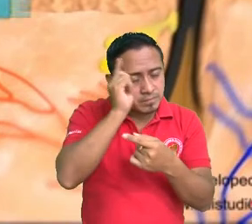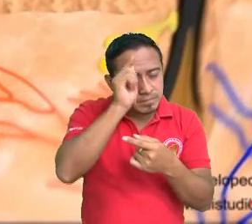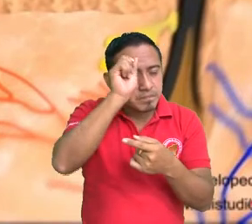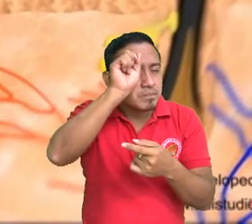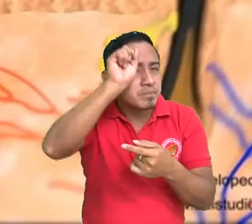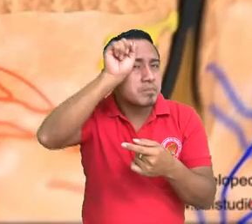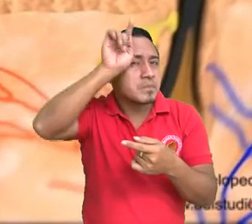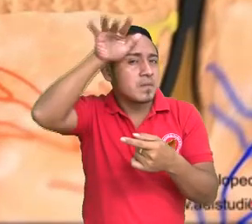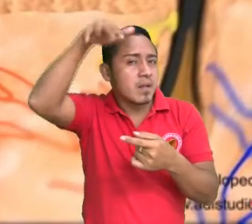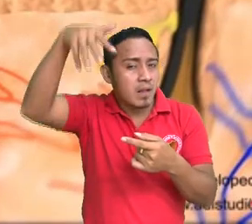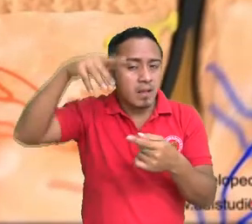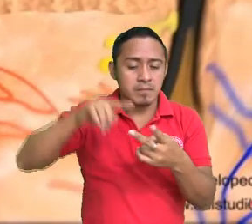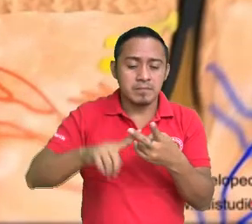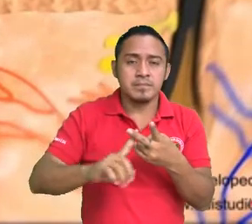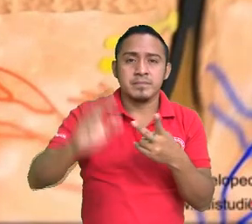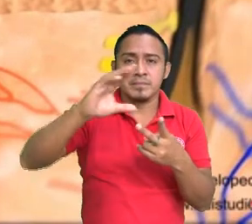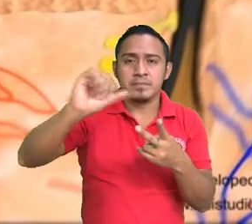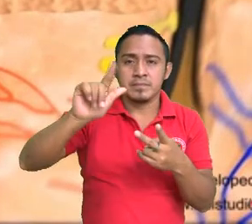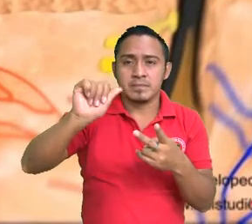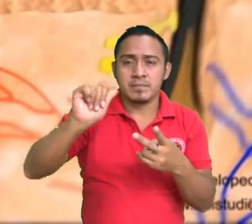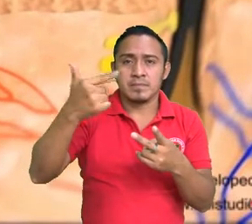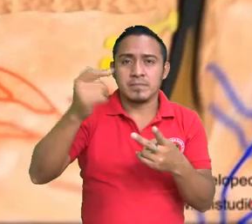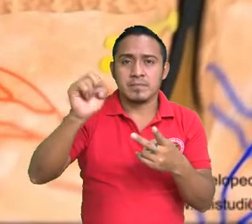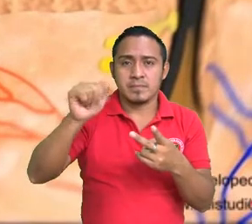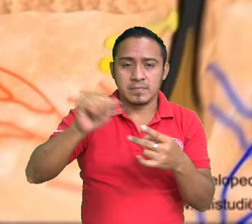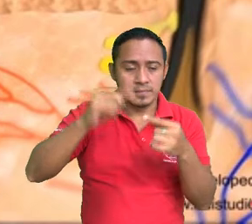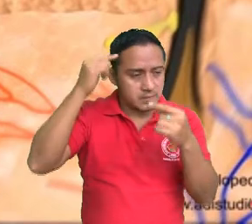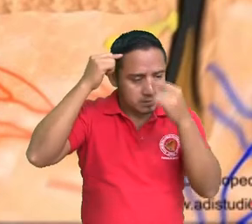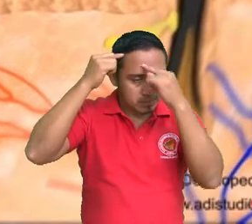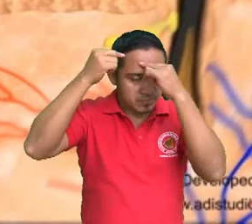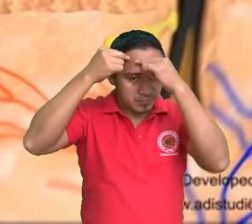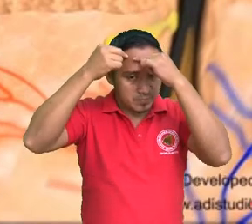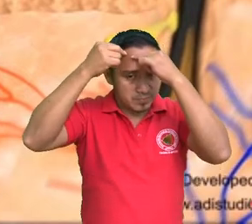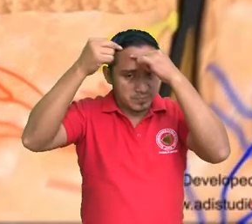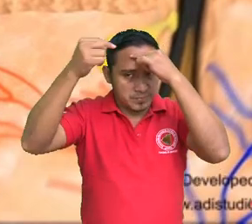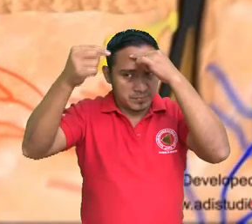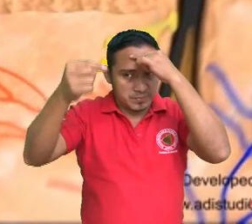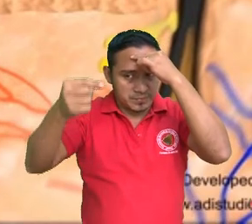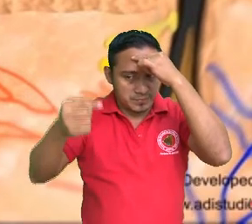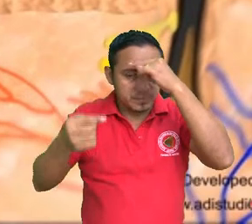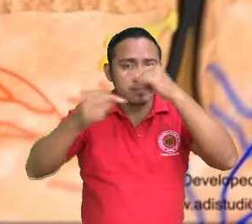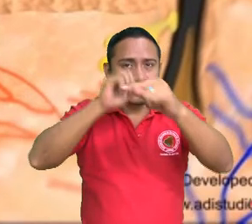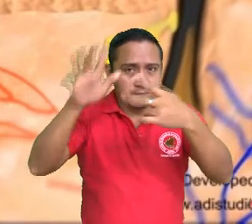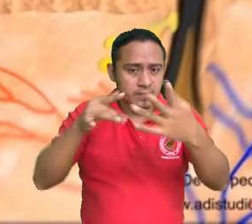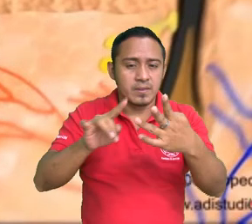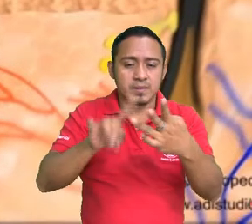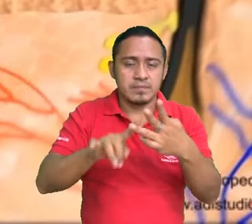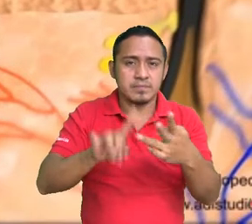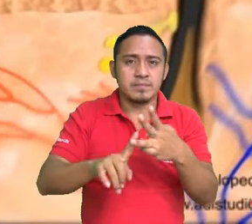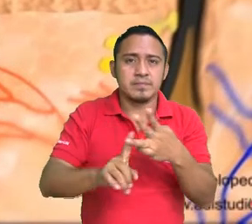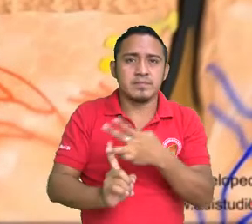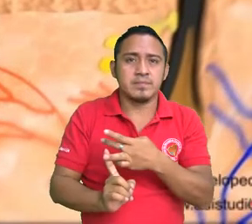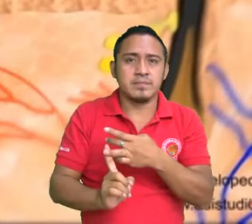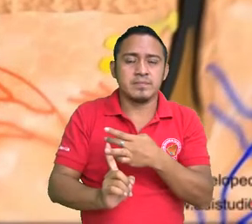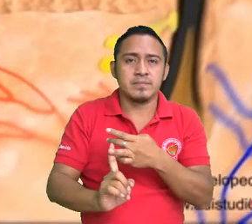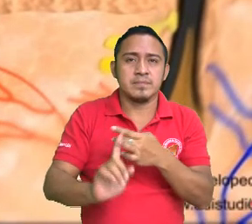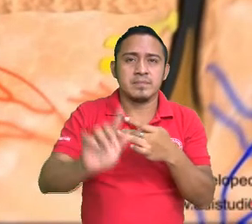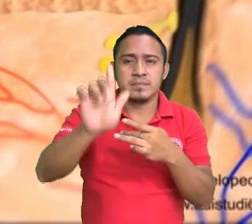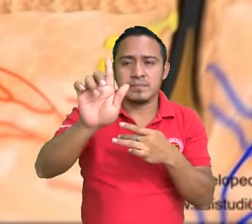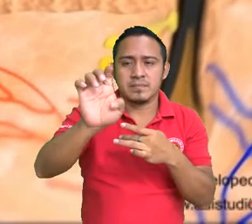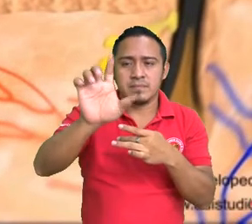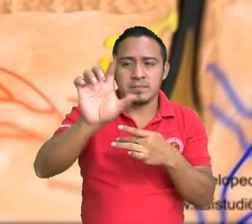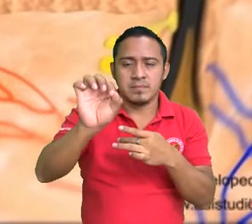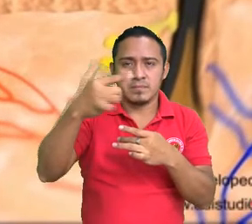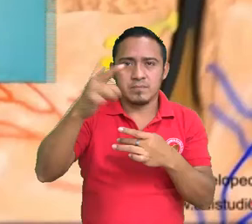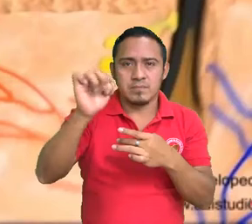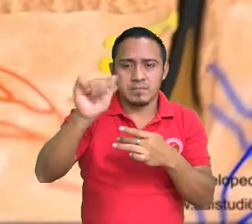Luego viene la fase catágena, que es la fase que es de latencia. y luego la fase telógena, que es la